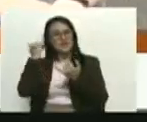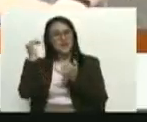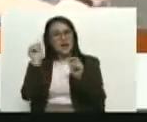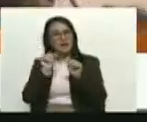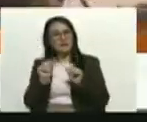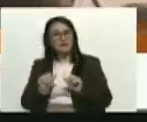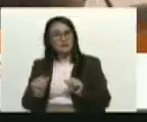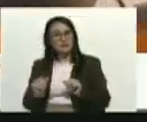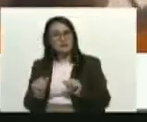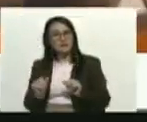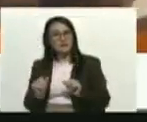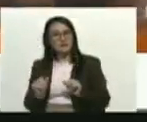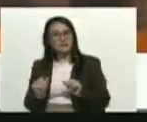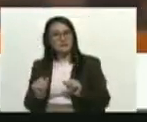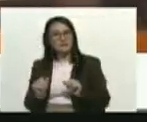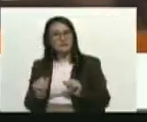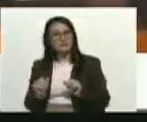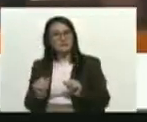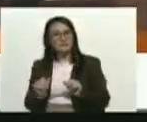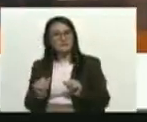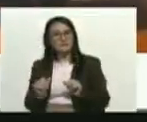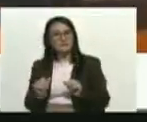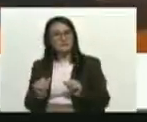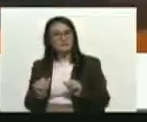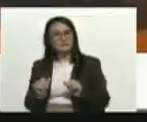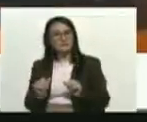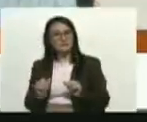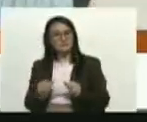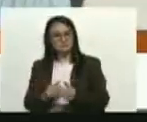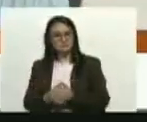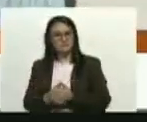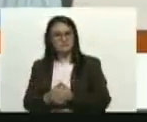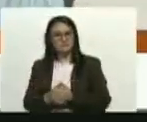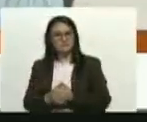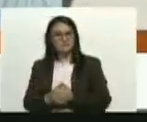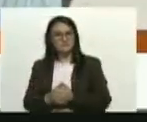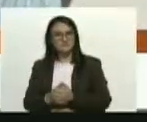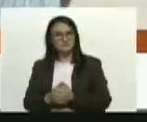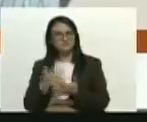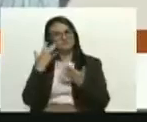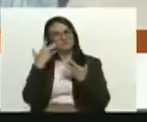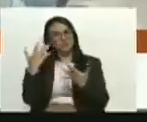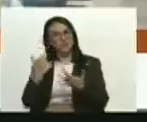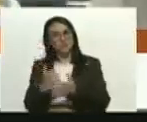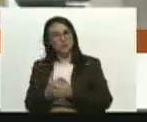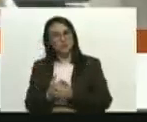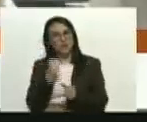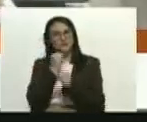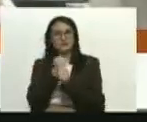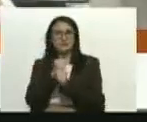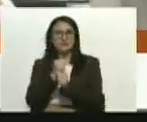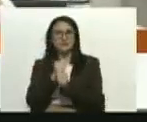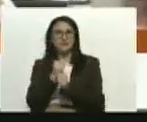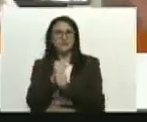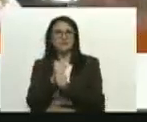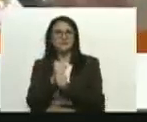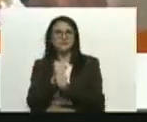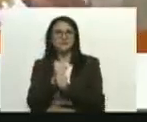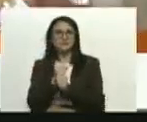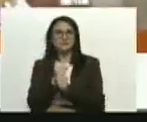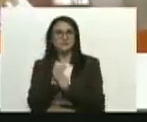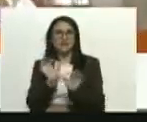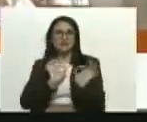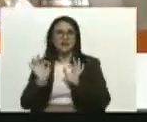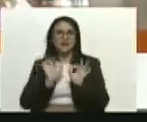artísticas y nos manières aussi de voir notre métier. De ver este trabajo en el